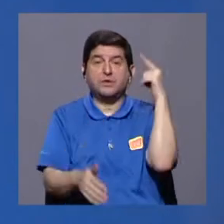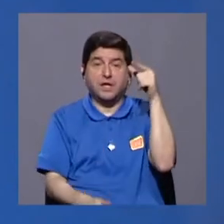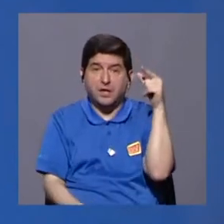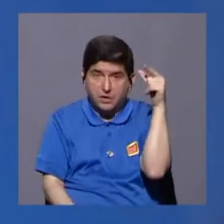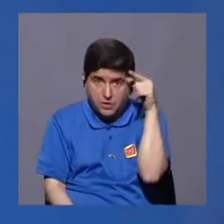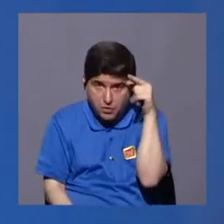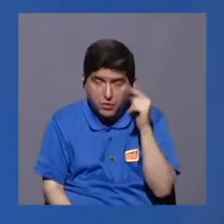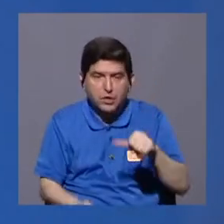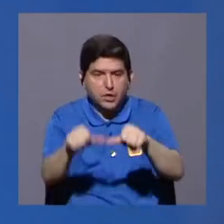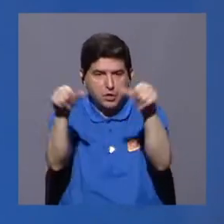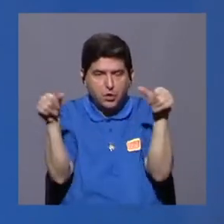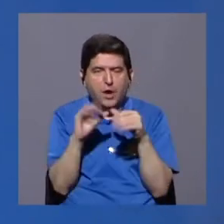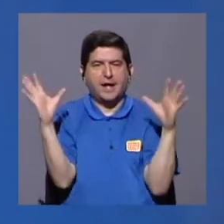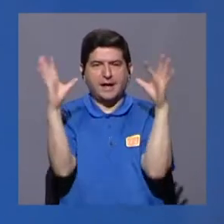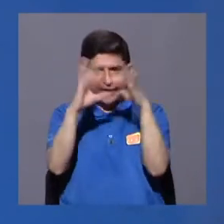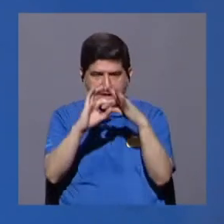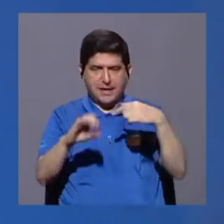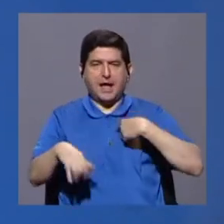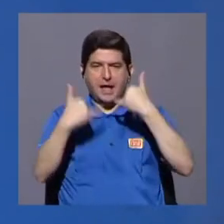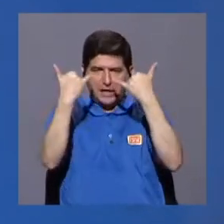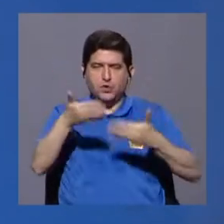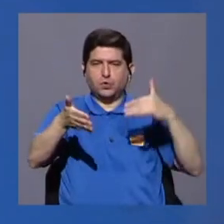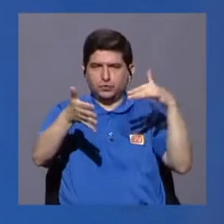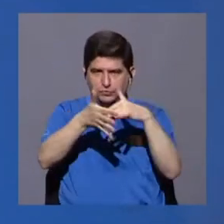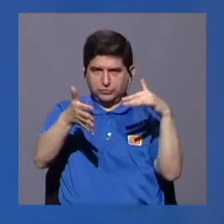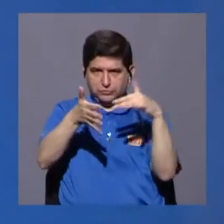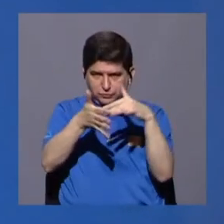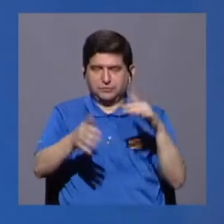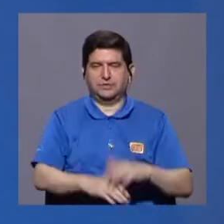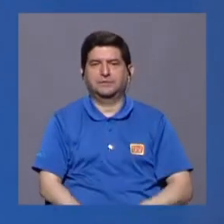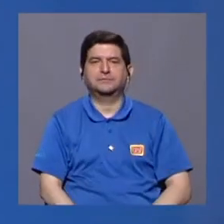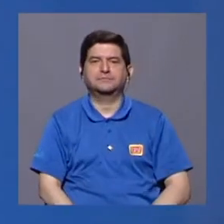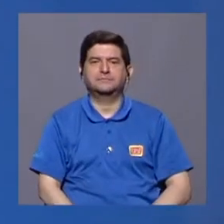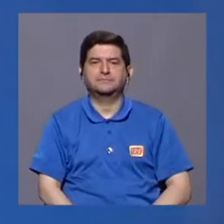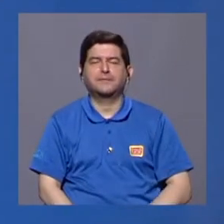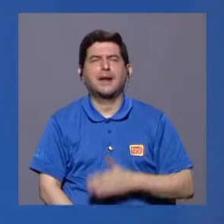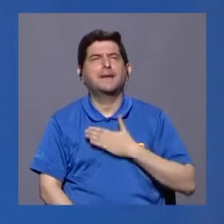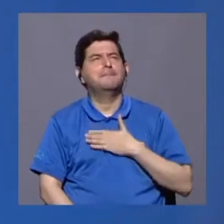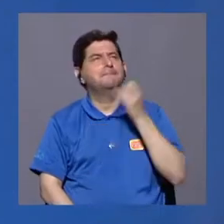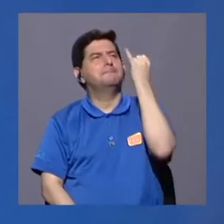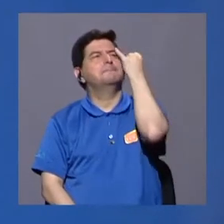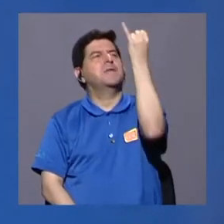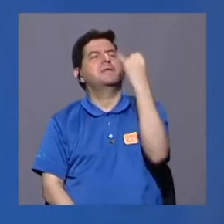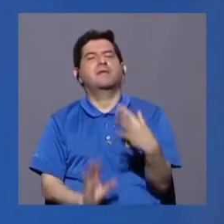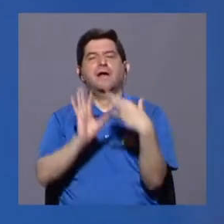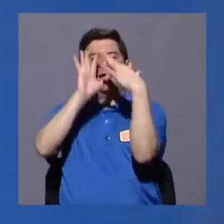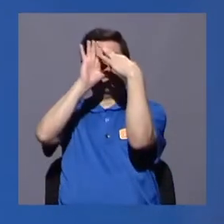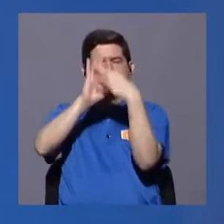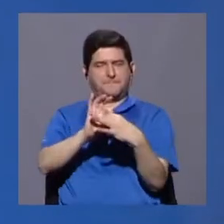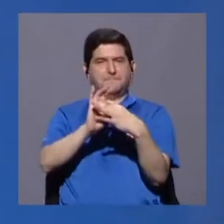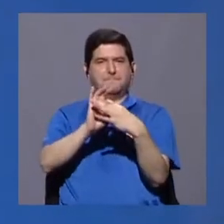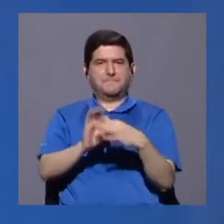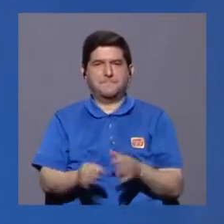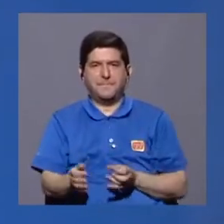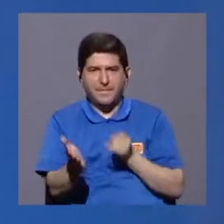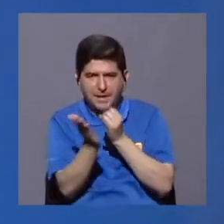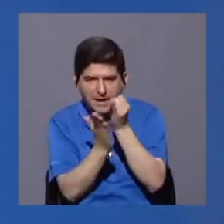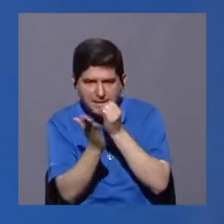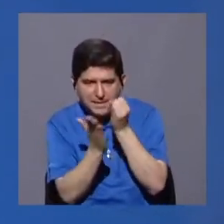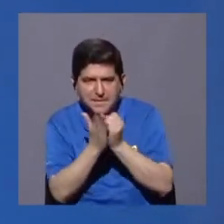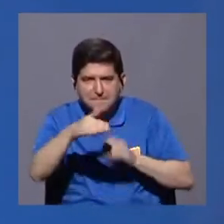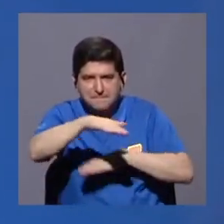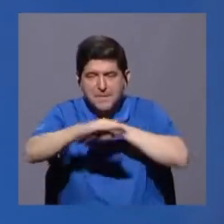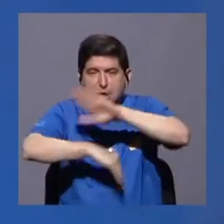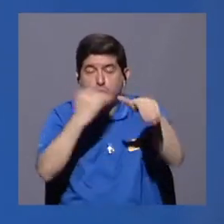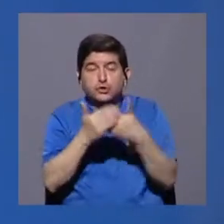que en un área final lo que yo ya había estudiado porque bueno mi intención es poder vincular la investigación básica a todas